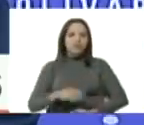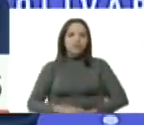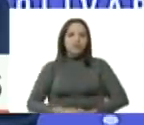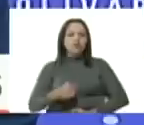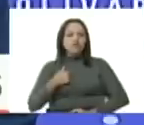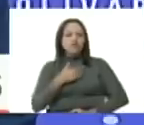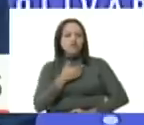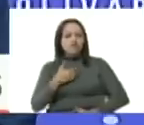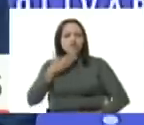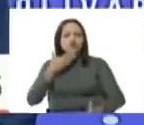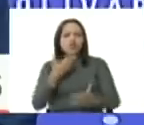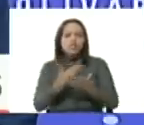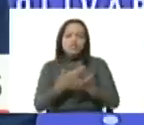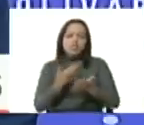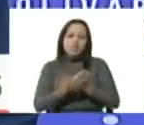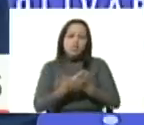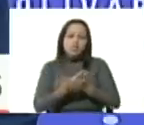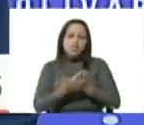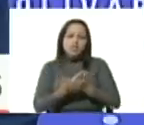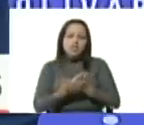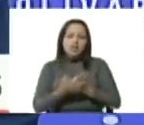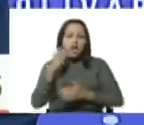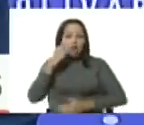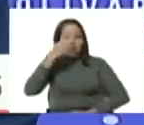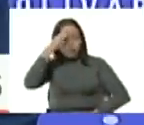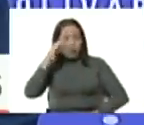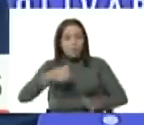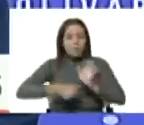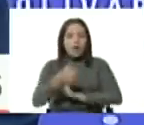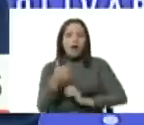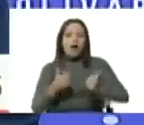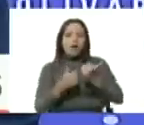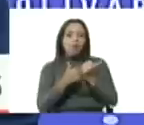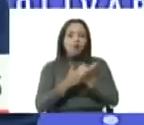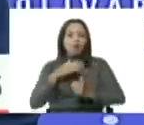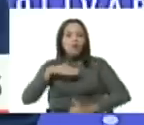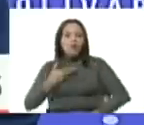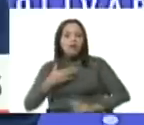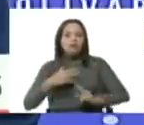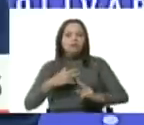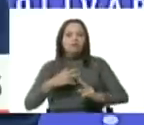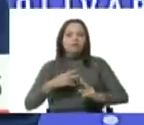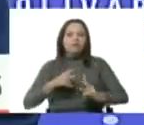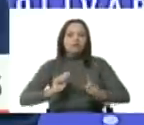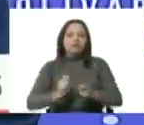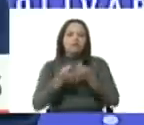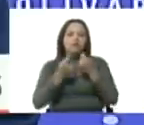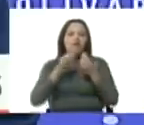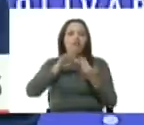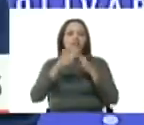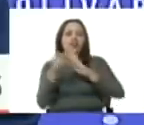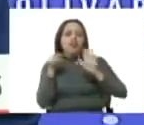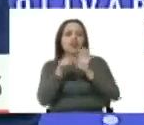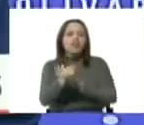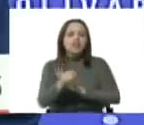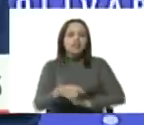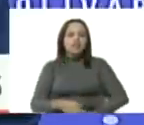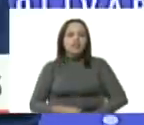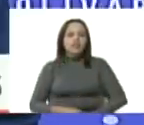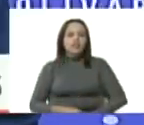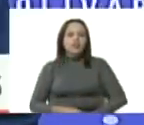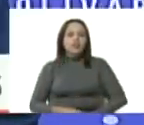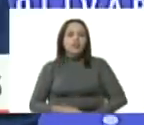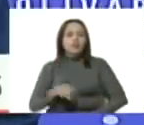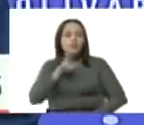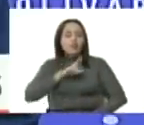cubanos más apoyo para recuperar barrio adentro como prioridad del año